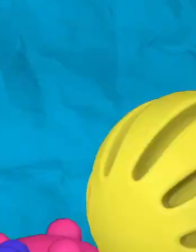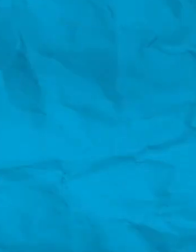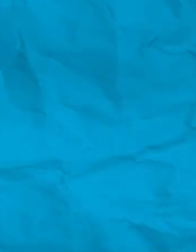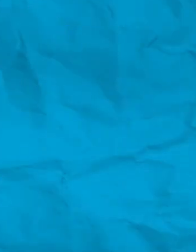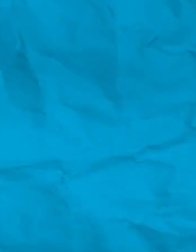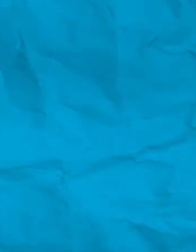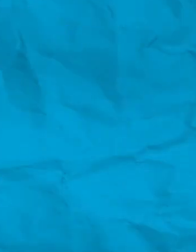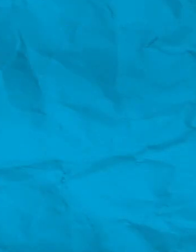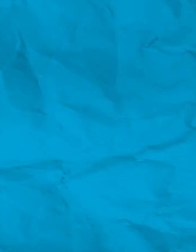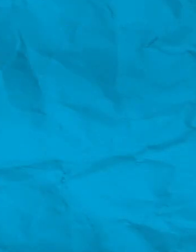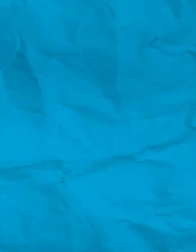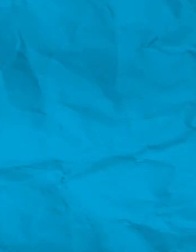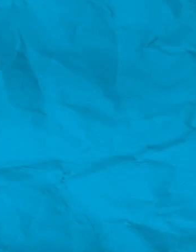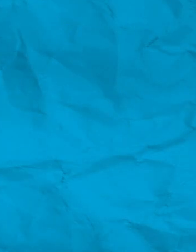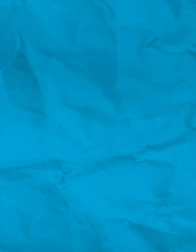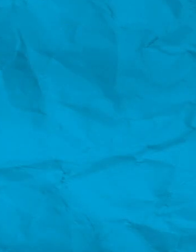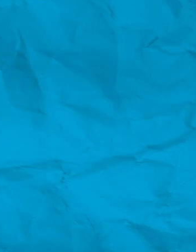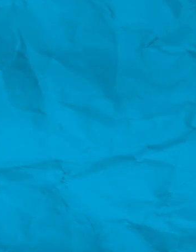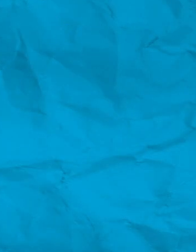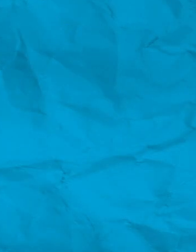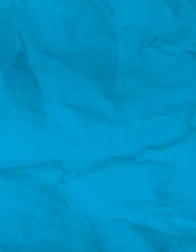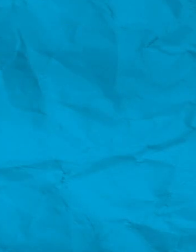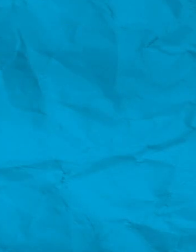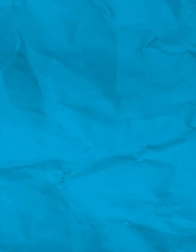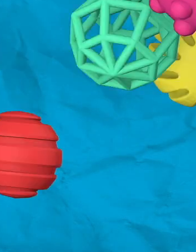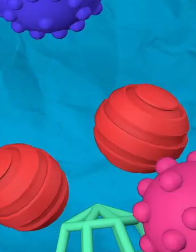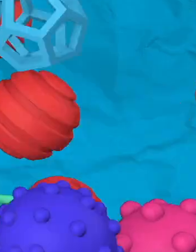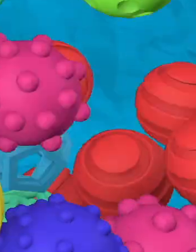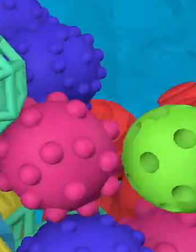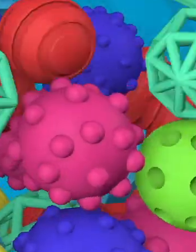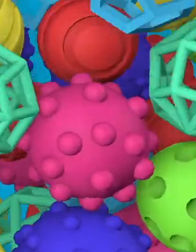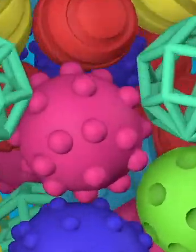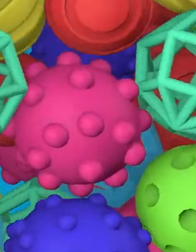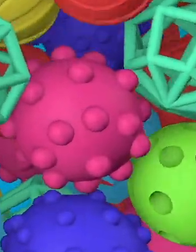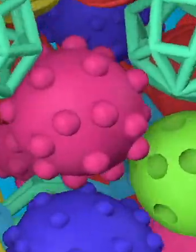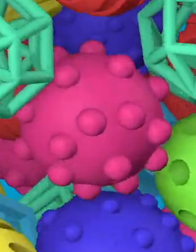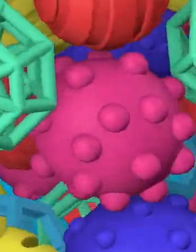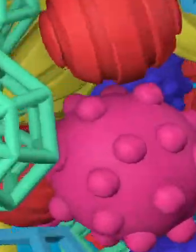Hoy presentamos Cachita 2 visita al tío Ricky.